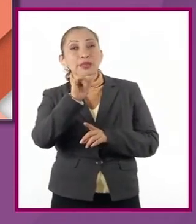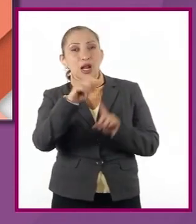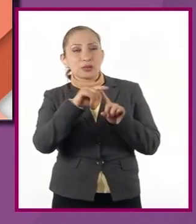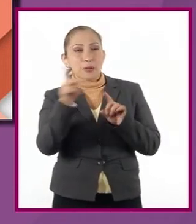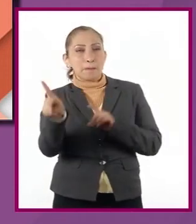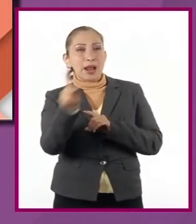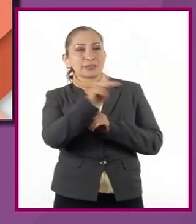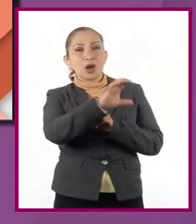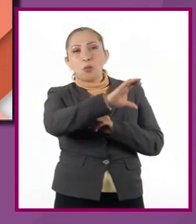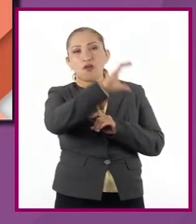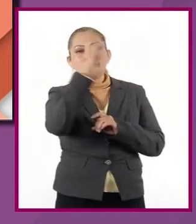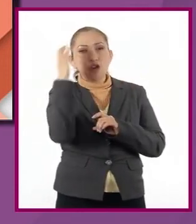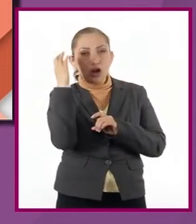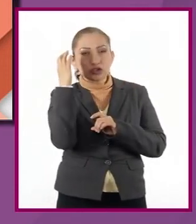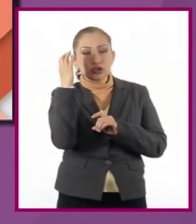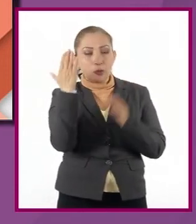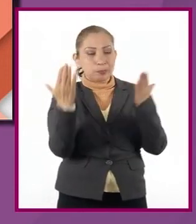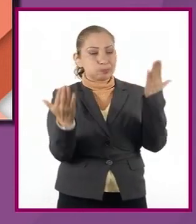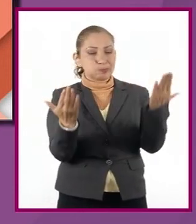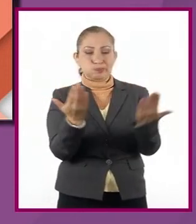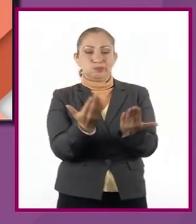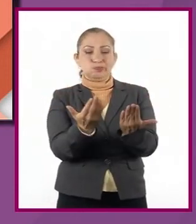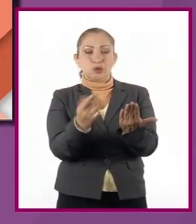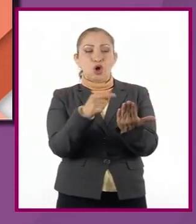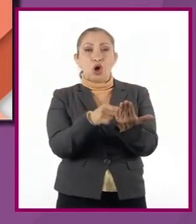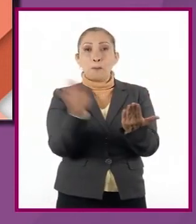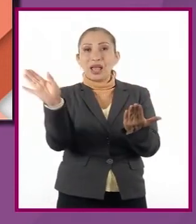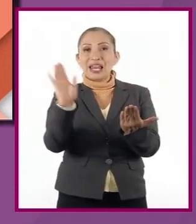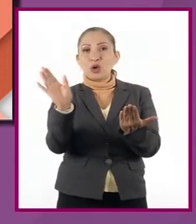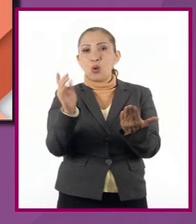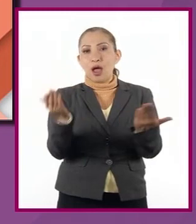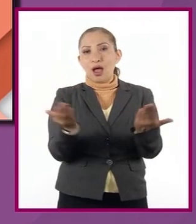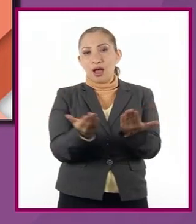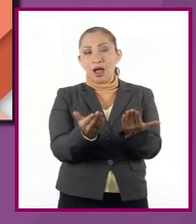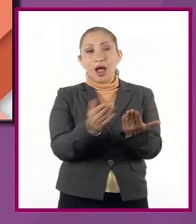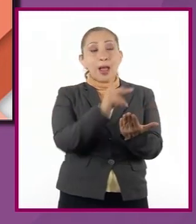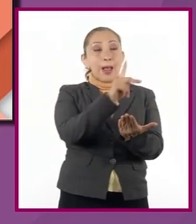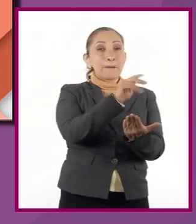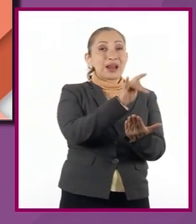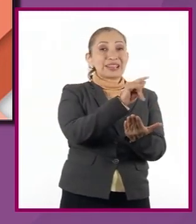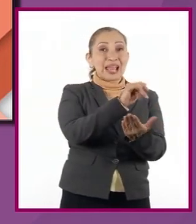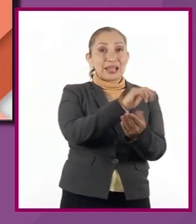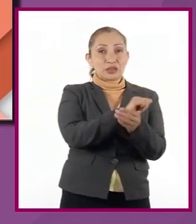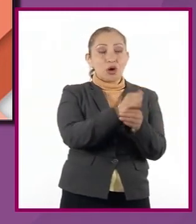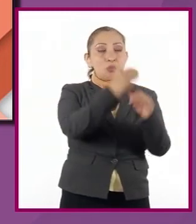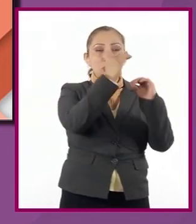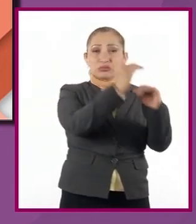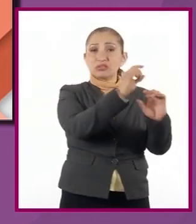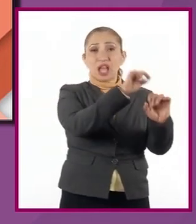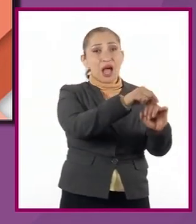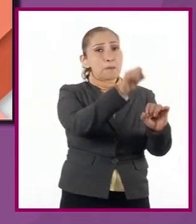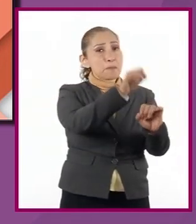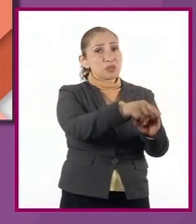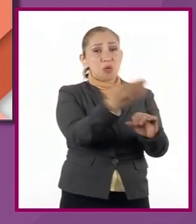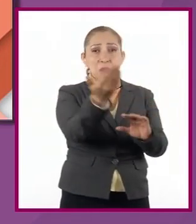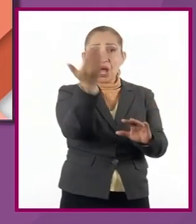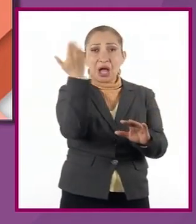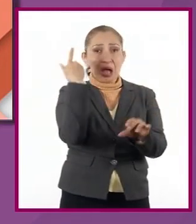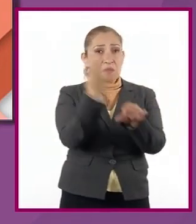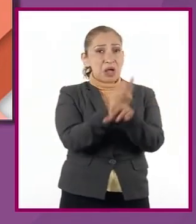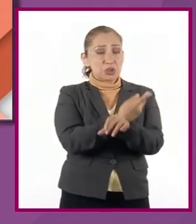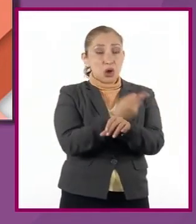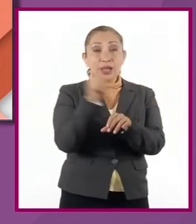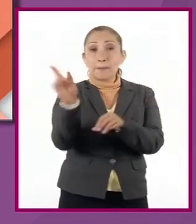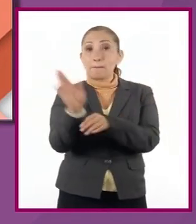una foto en comparación con una película. El pretérito congela la acción en el pasado, la película